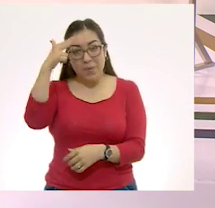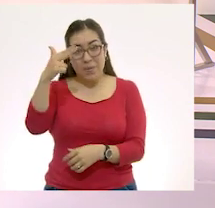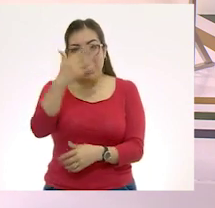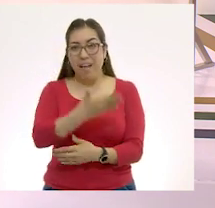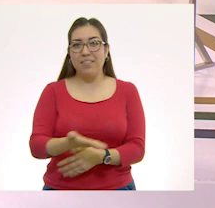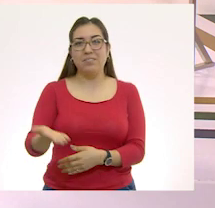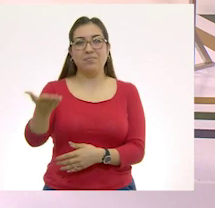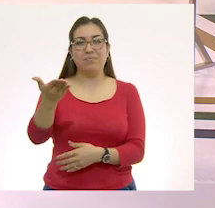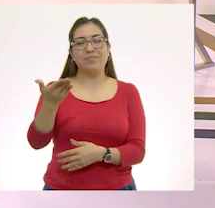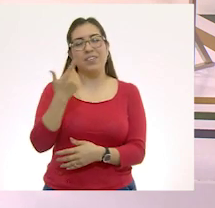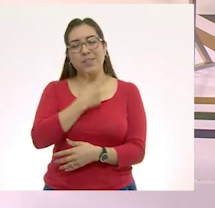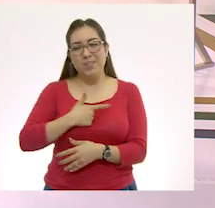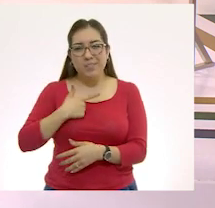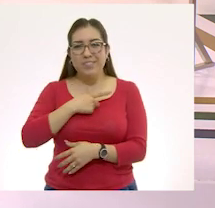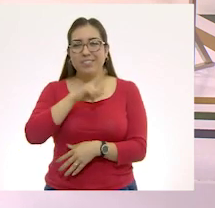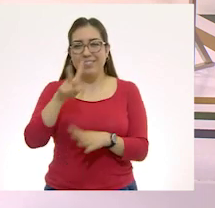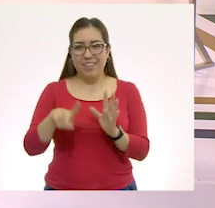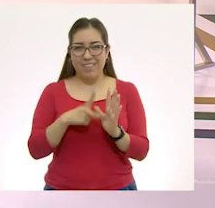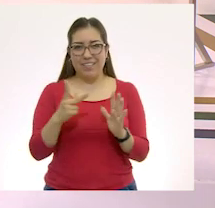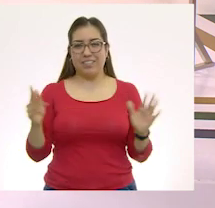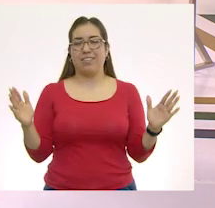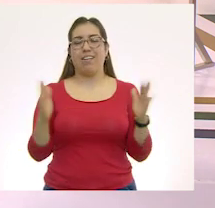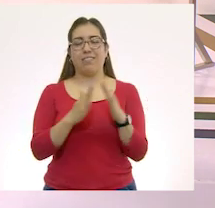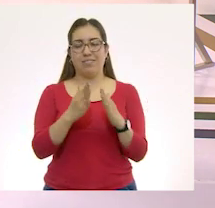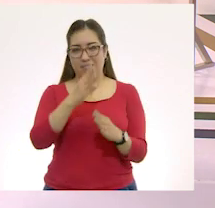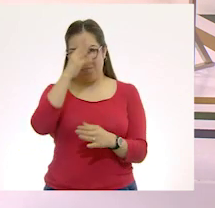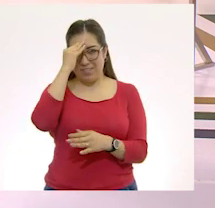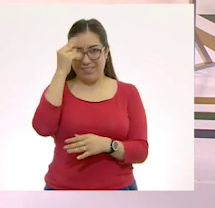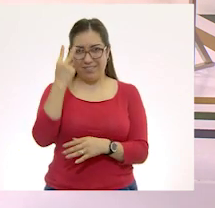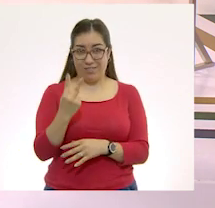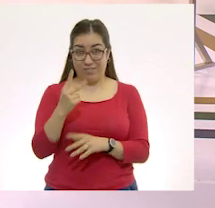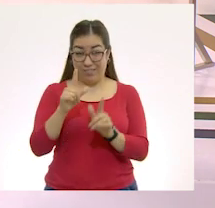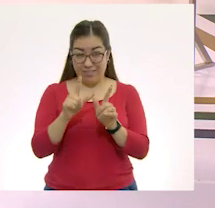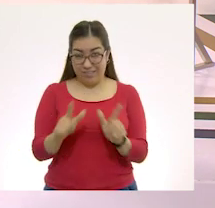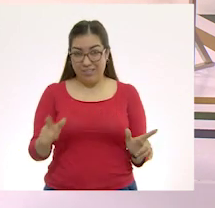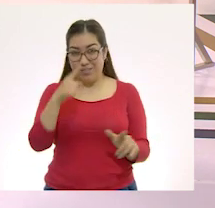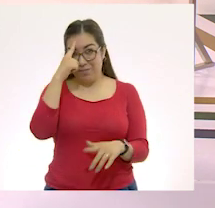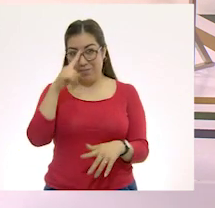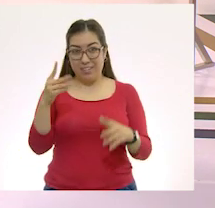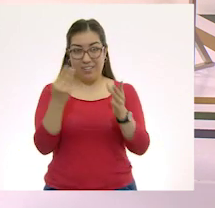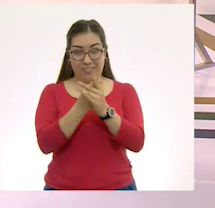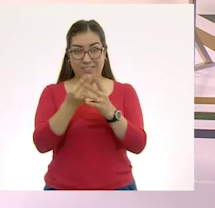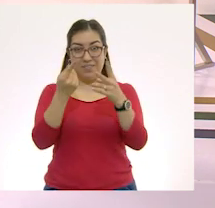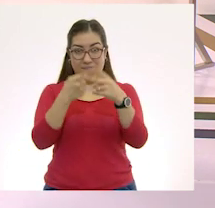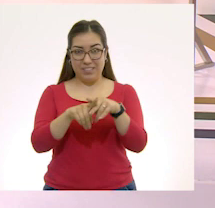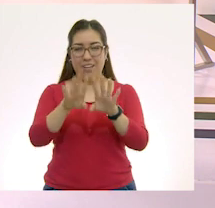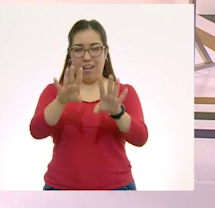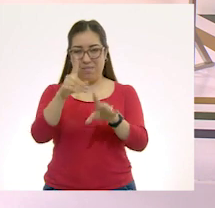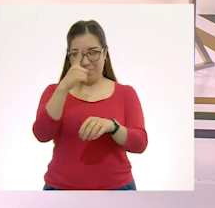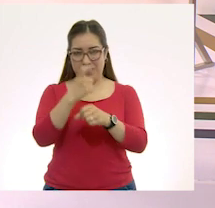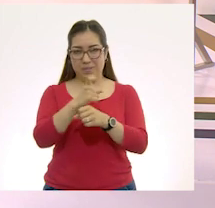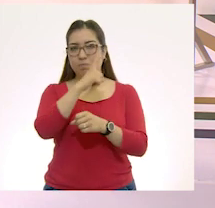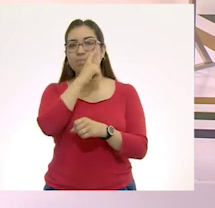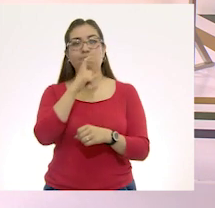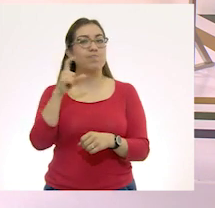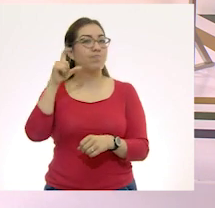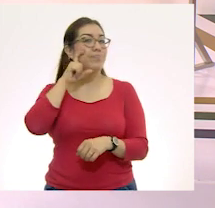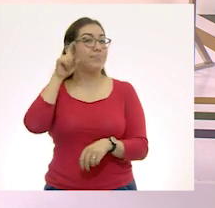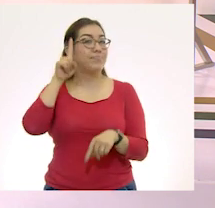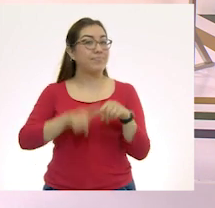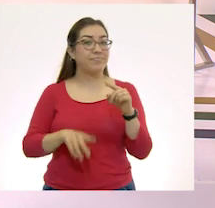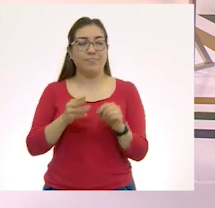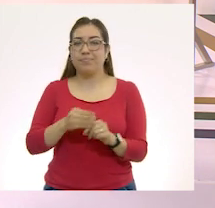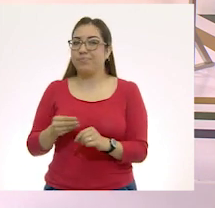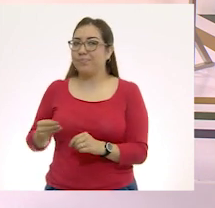tenerlos aquí en la prenda en casa 2 están listos para empezar su clase bueno yo solo me voy a quitar el cubrebocas esto ahora